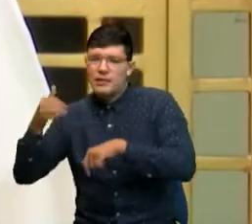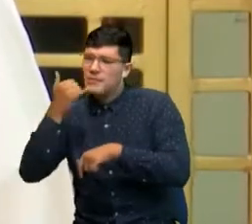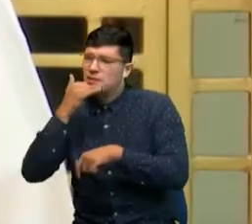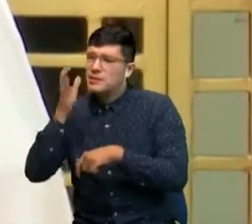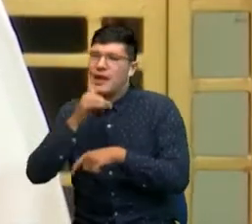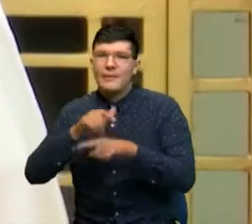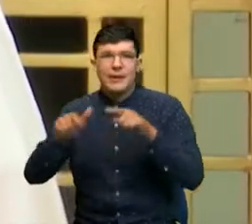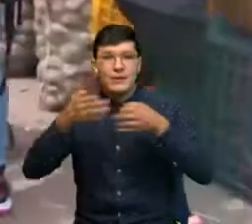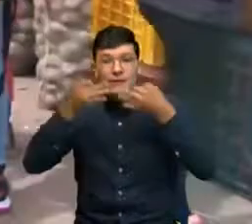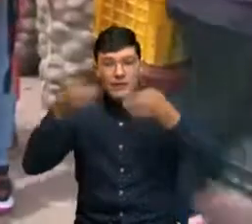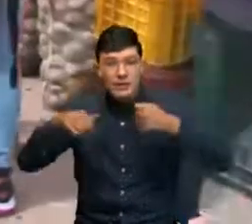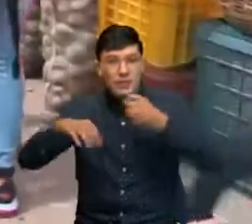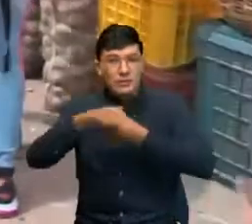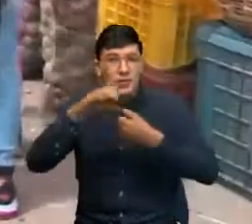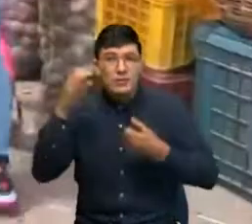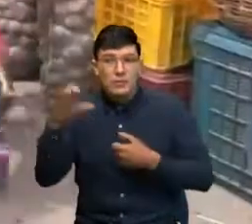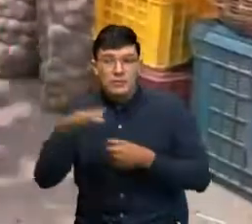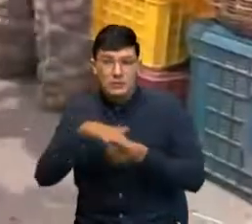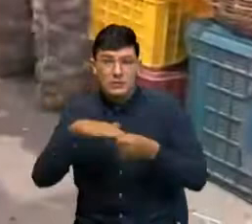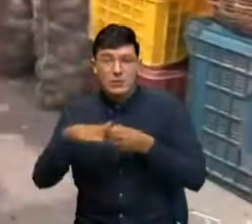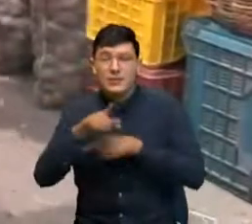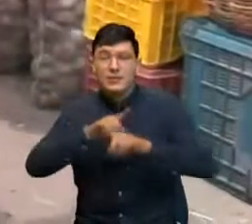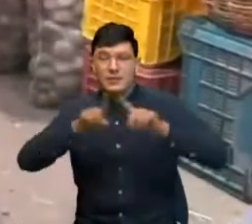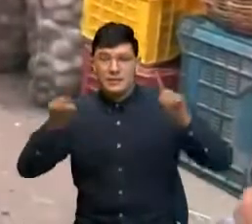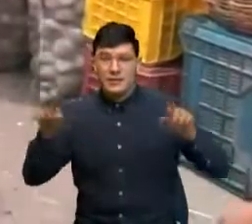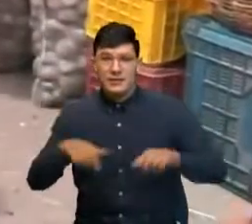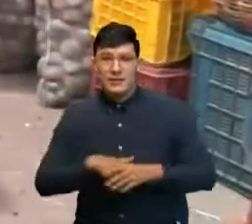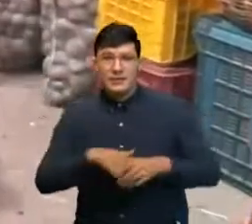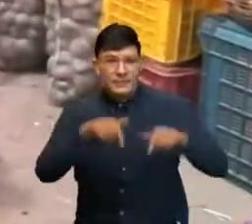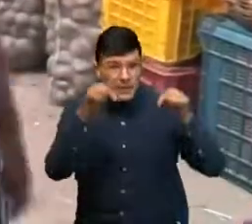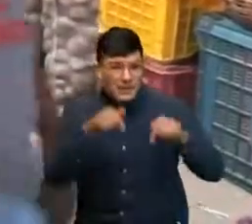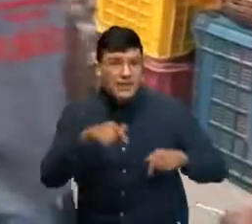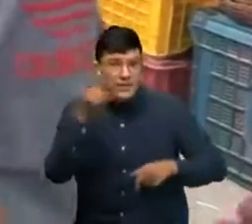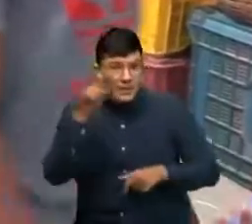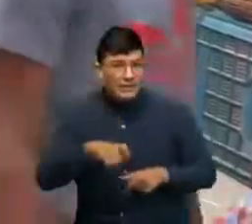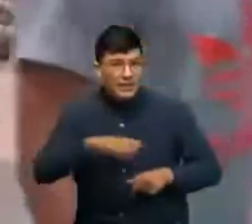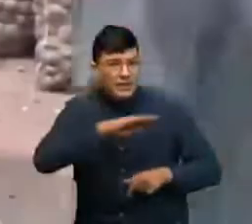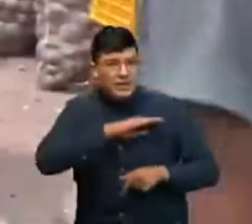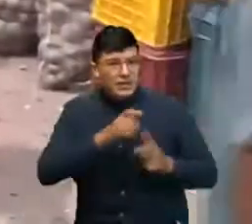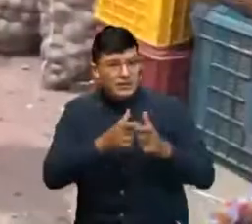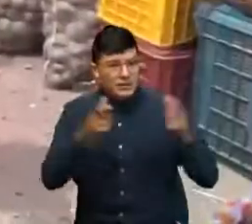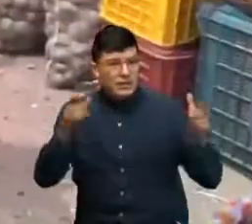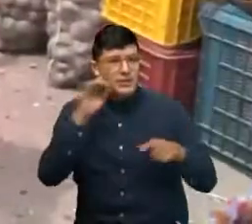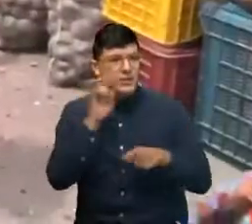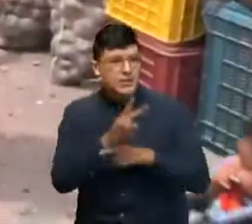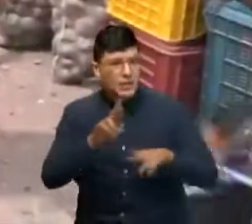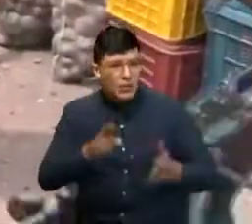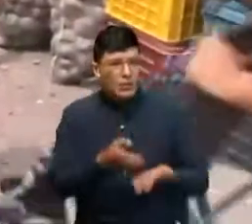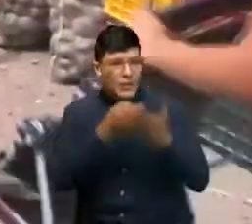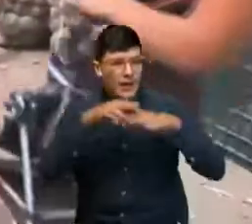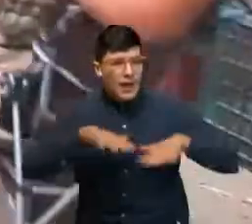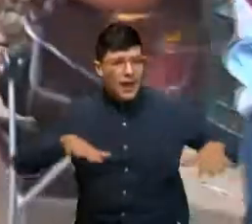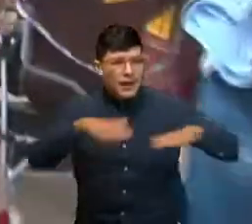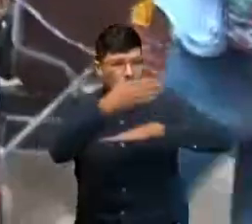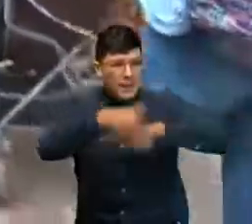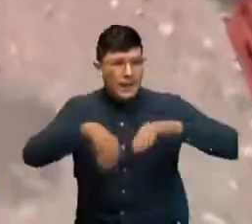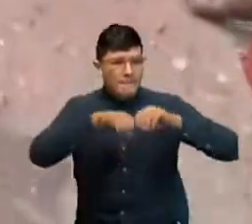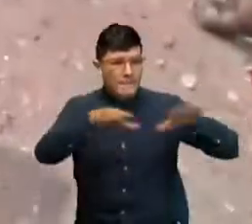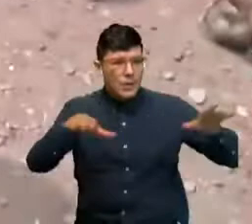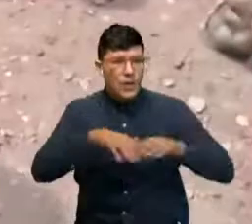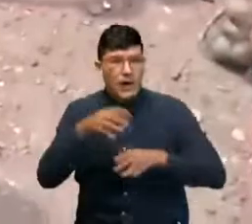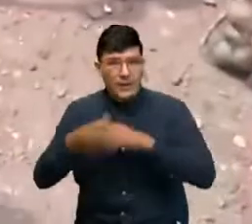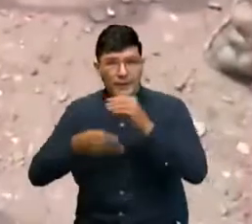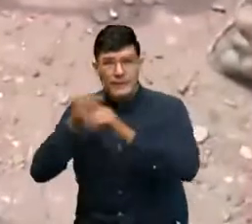verdad la situación es diferente según el mandatario se aumentaran los para recuperar el espacio público al igual que insistió al gobierno